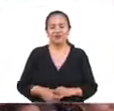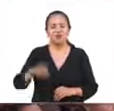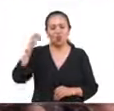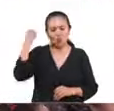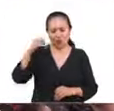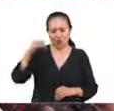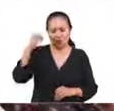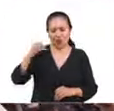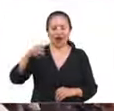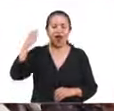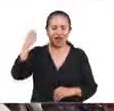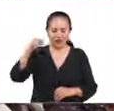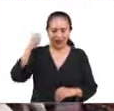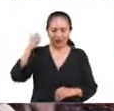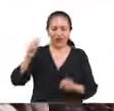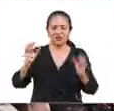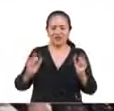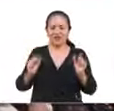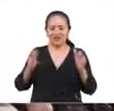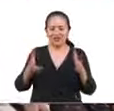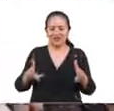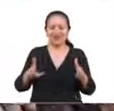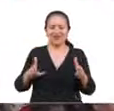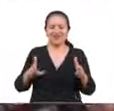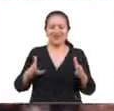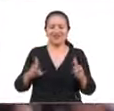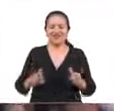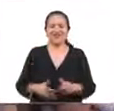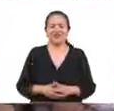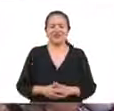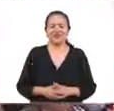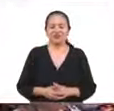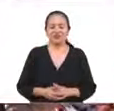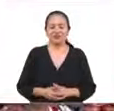Oaxaca, Tabasco y Chiapas.